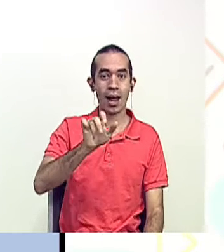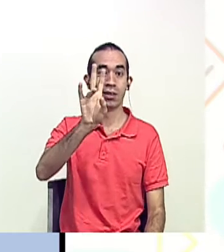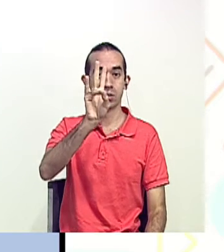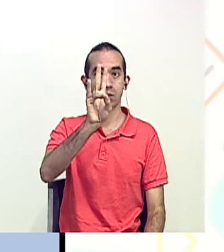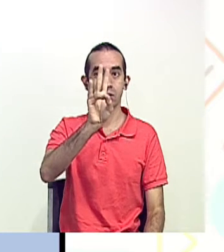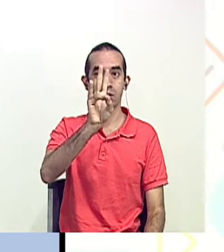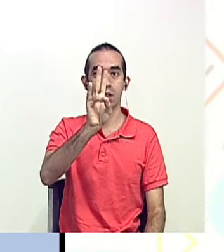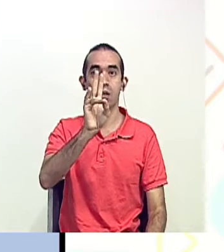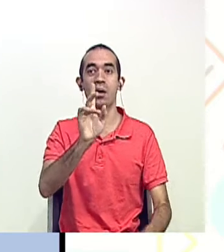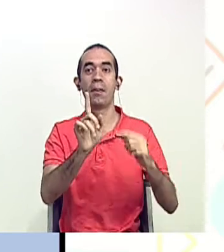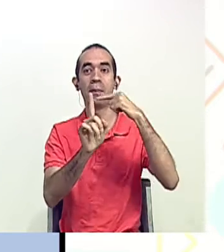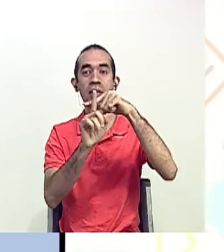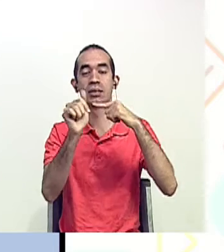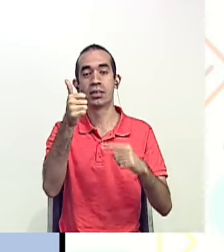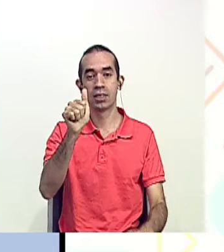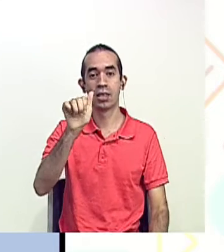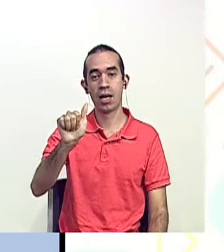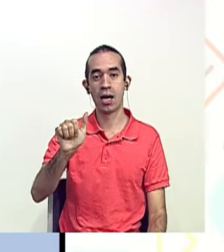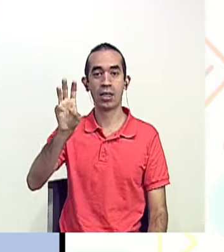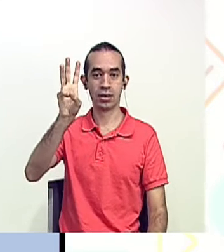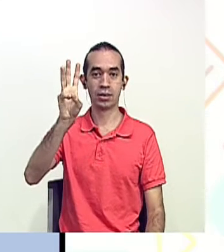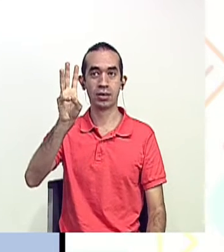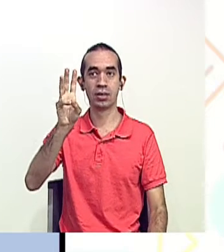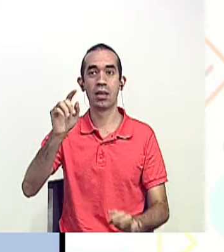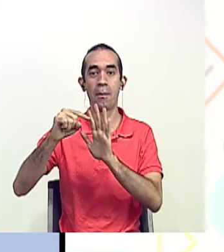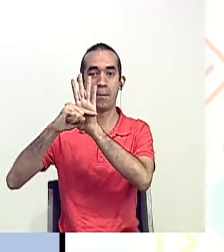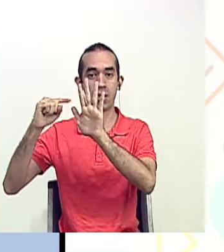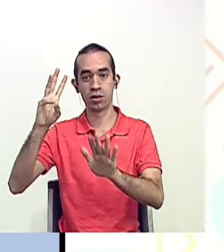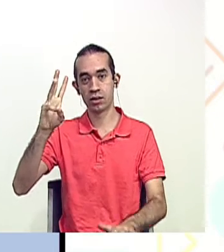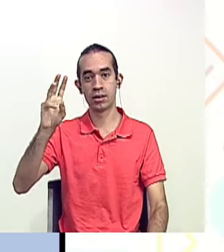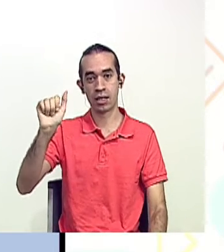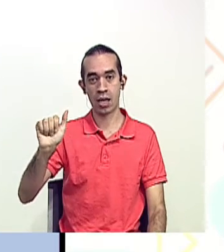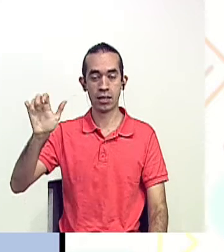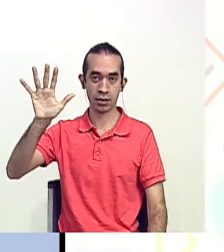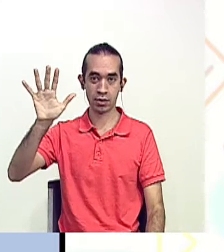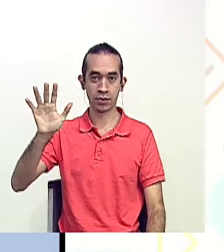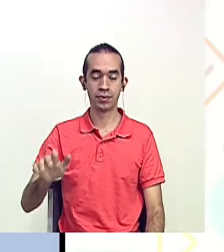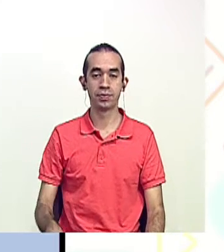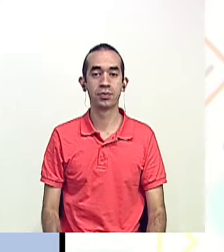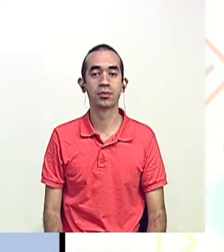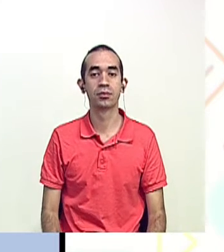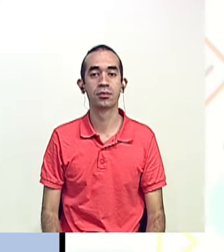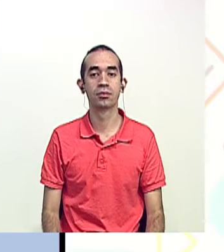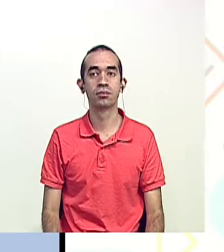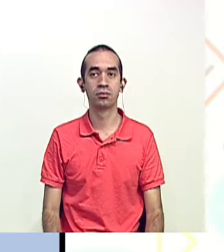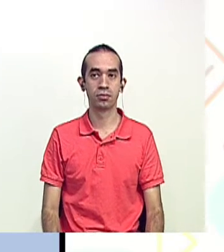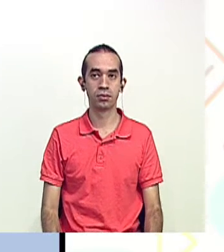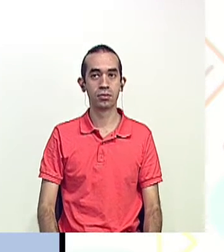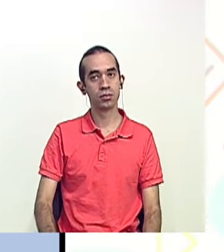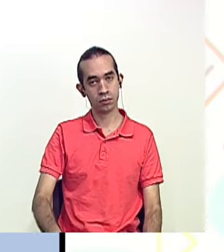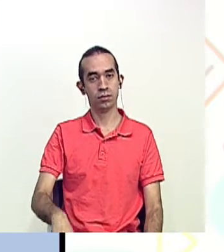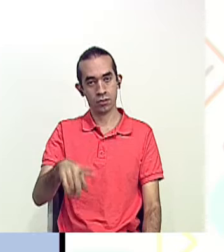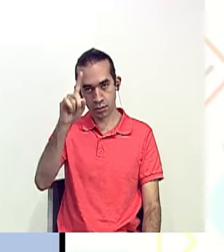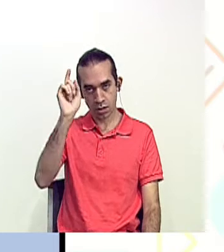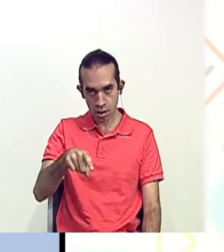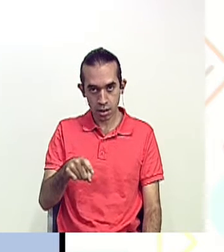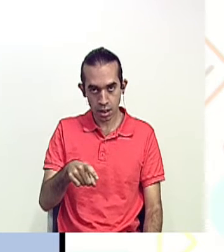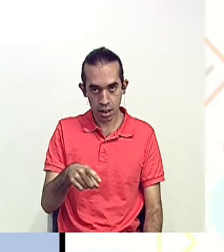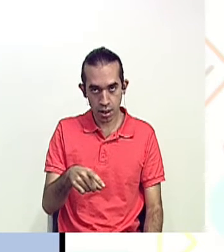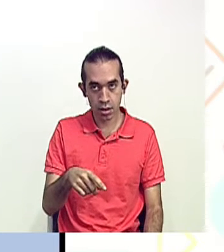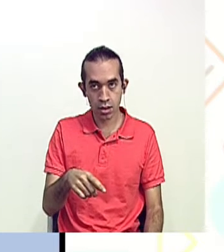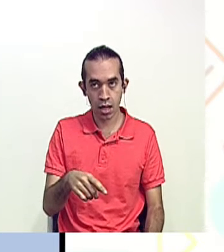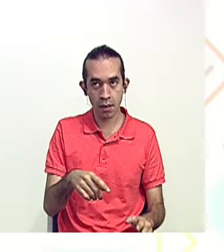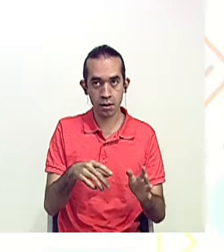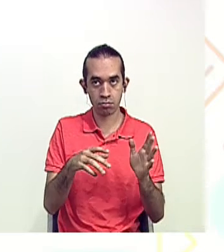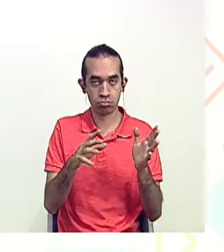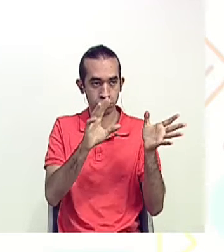más 10a a la 6 menos 6a a la 5, ordenados de acuerdo a los signos de